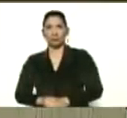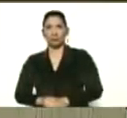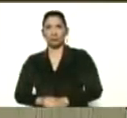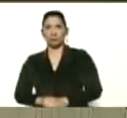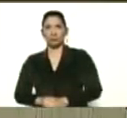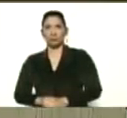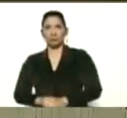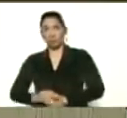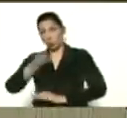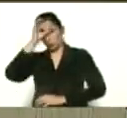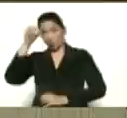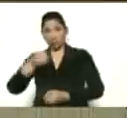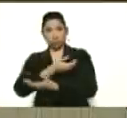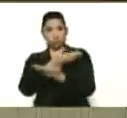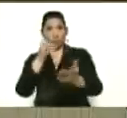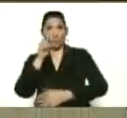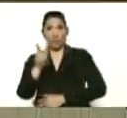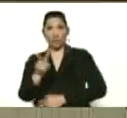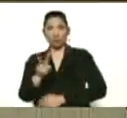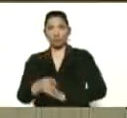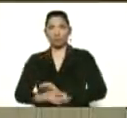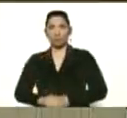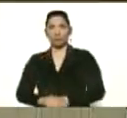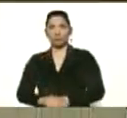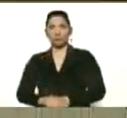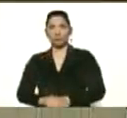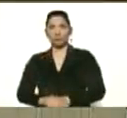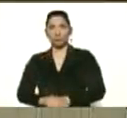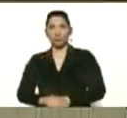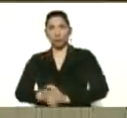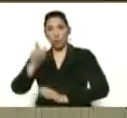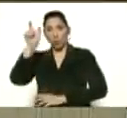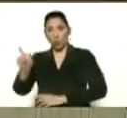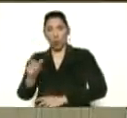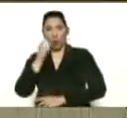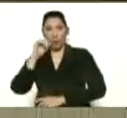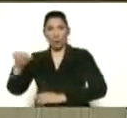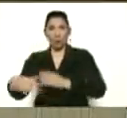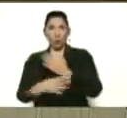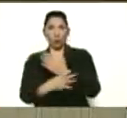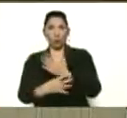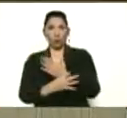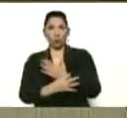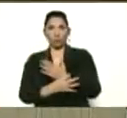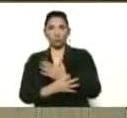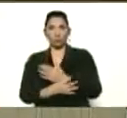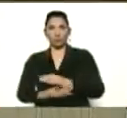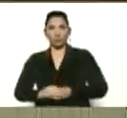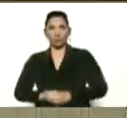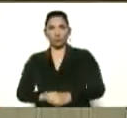yo no sé si ustedes vieron que este señor, Juan Guaidó, que lo que estaba era